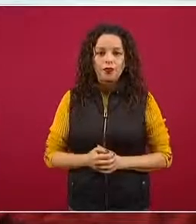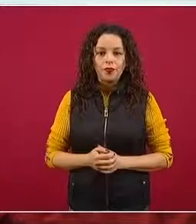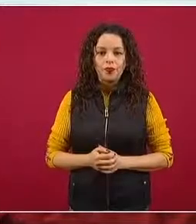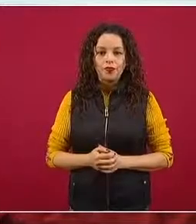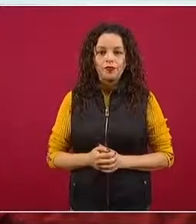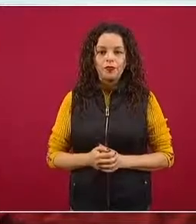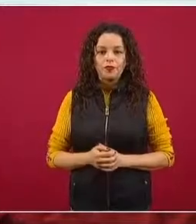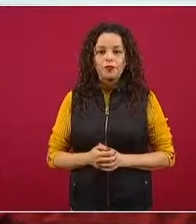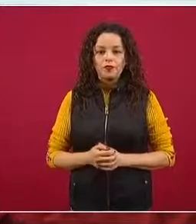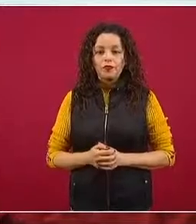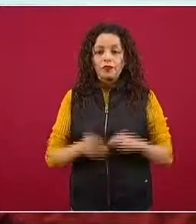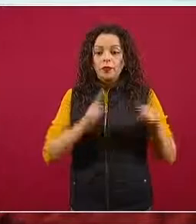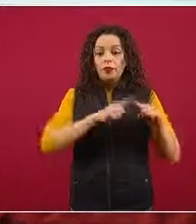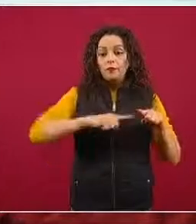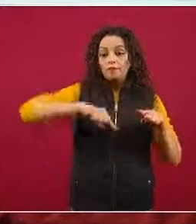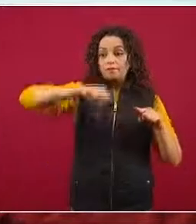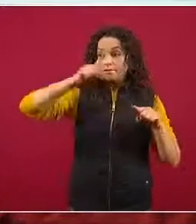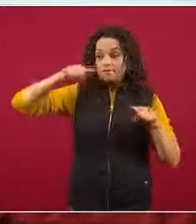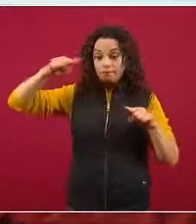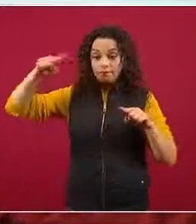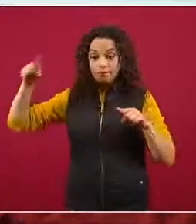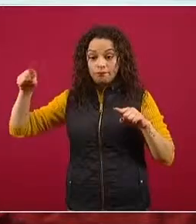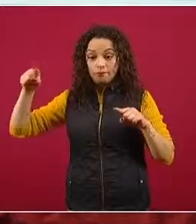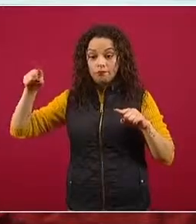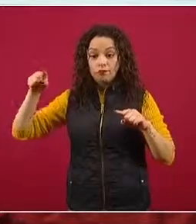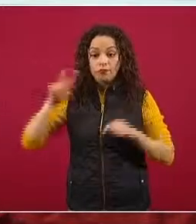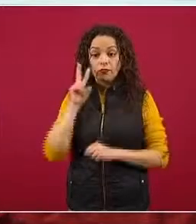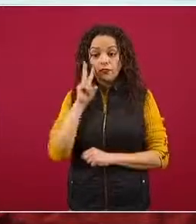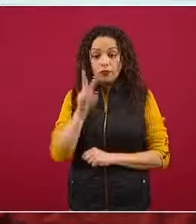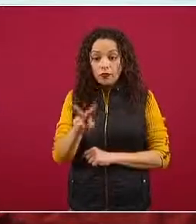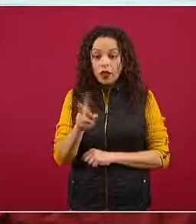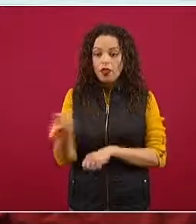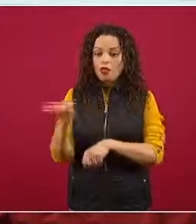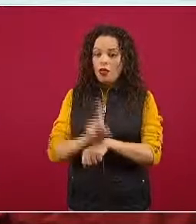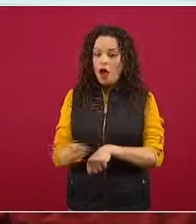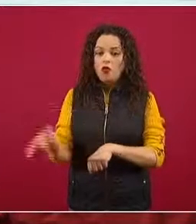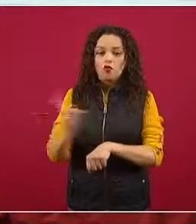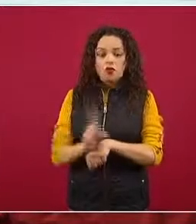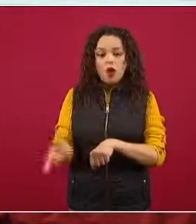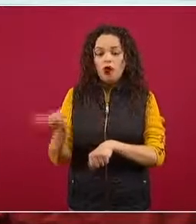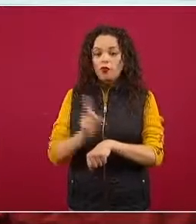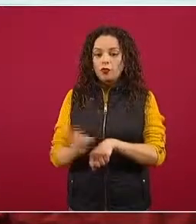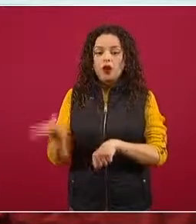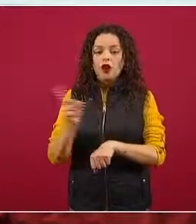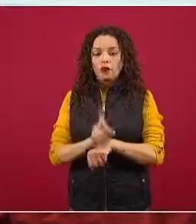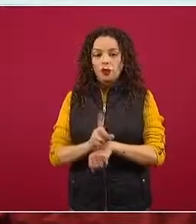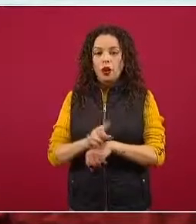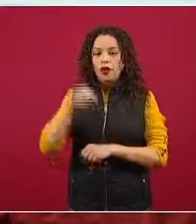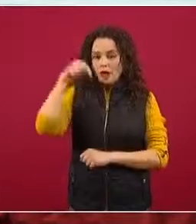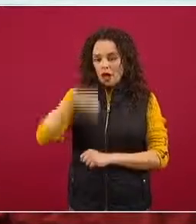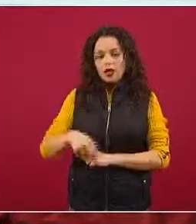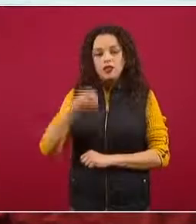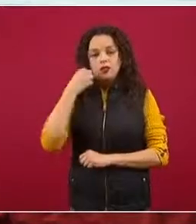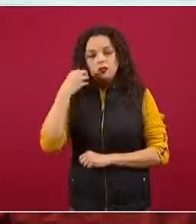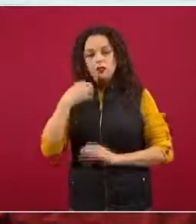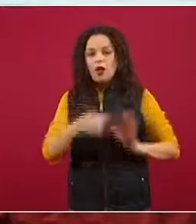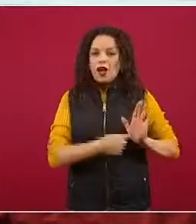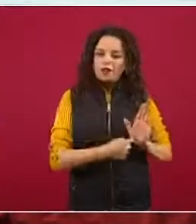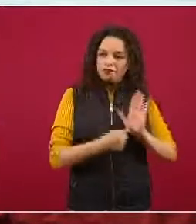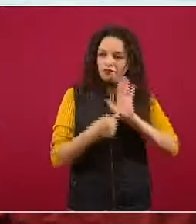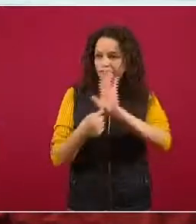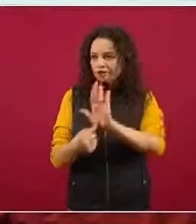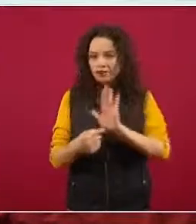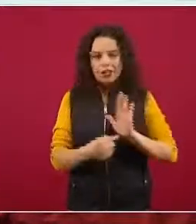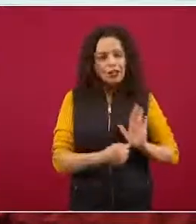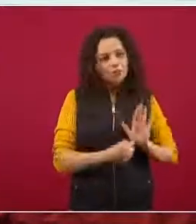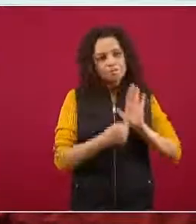La curva epidémica que presentamos todos los días aquí en esta conferencia de prensa nos